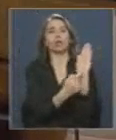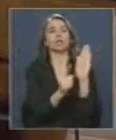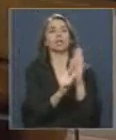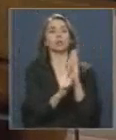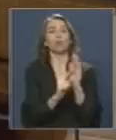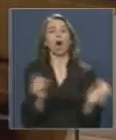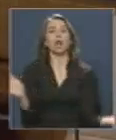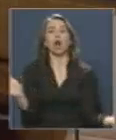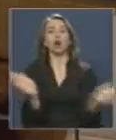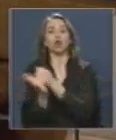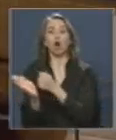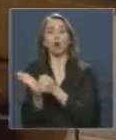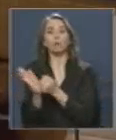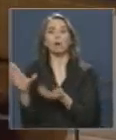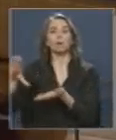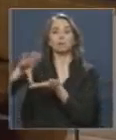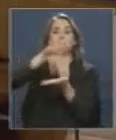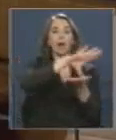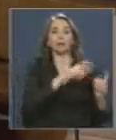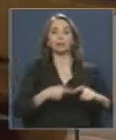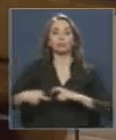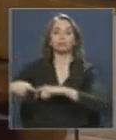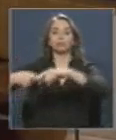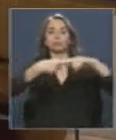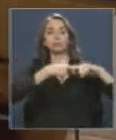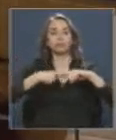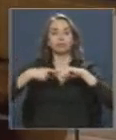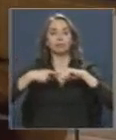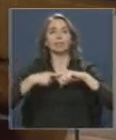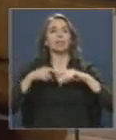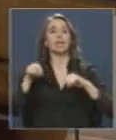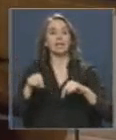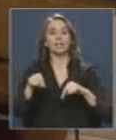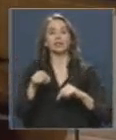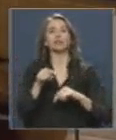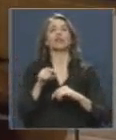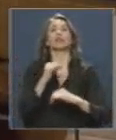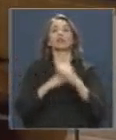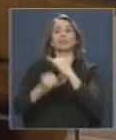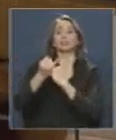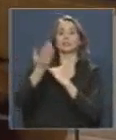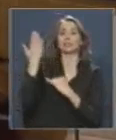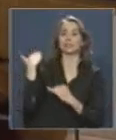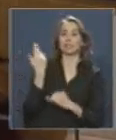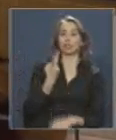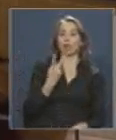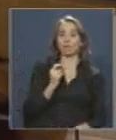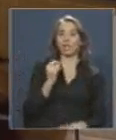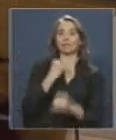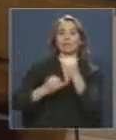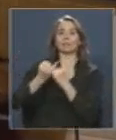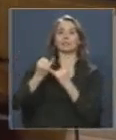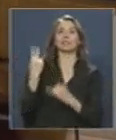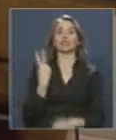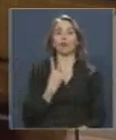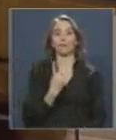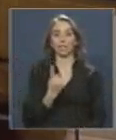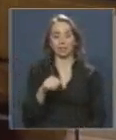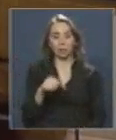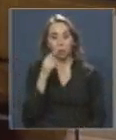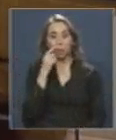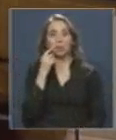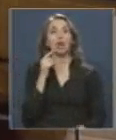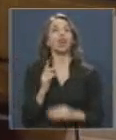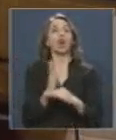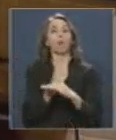al multilateralismo, lo que ha marcado gran parte del derrotero del siglo XX y del siglo XXI, así como la relativización de las